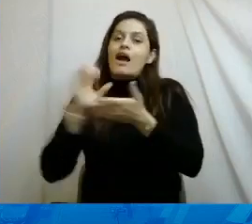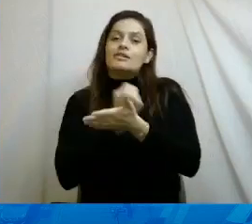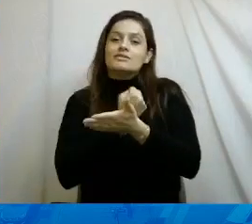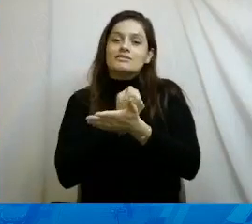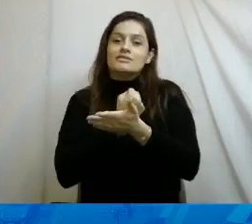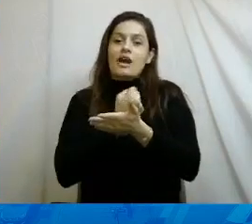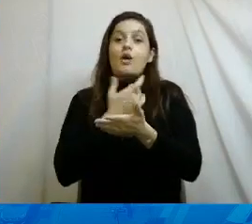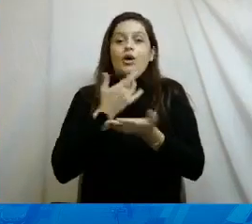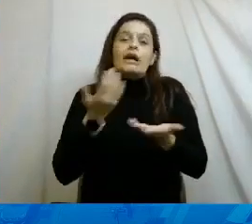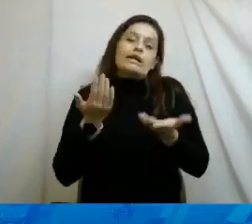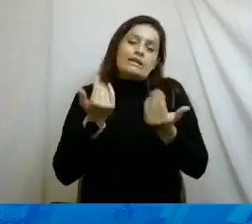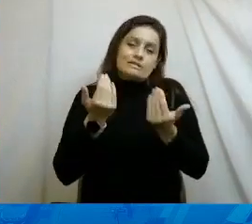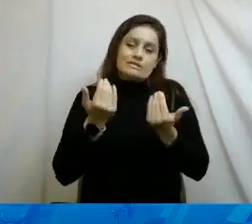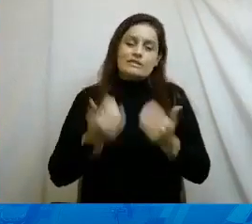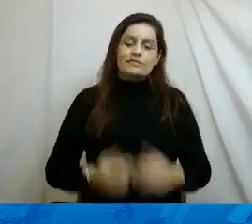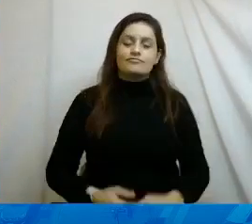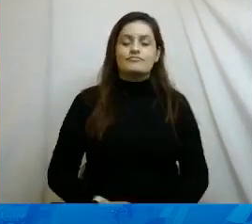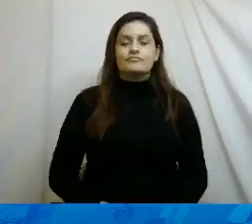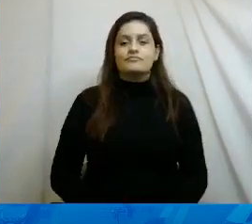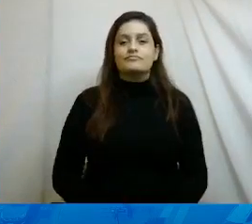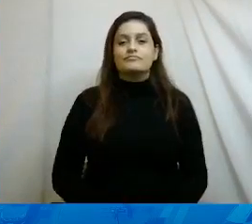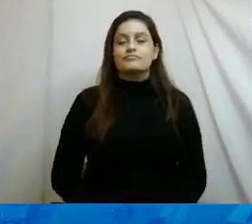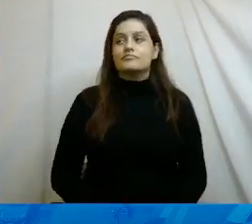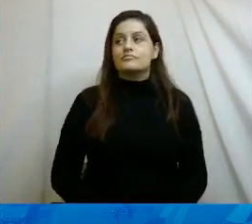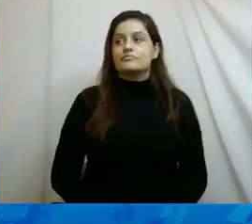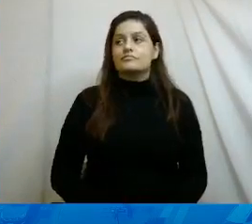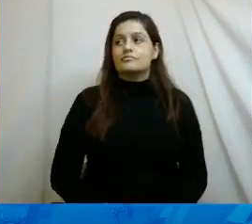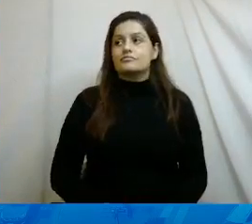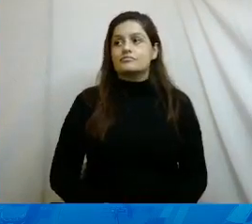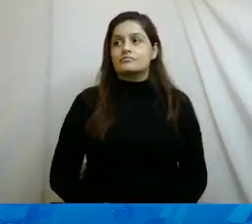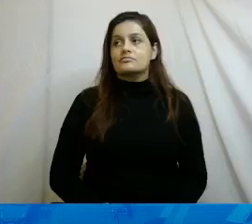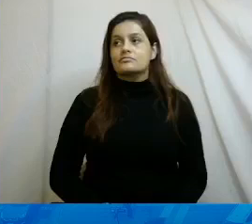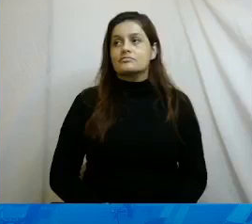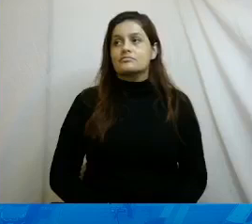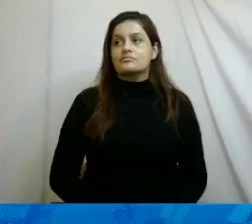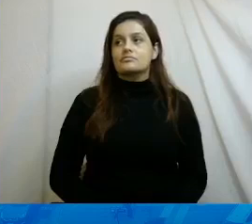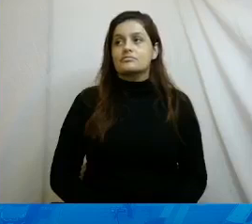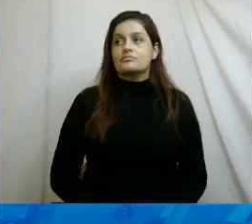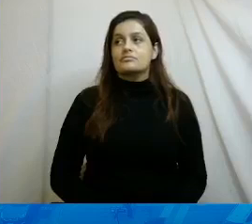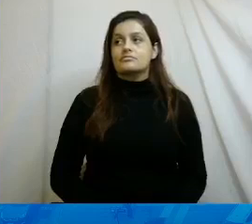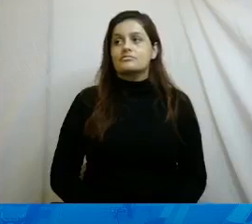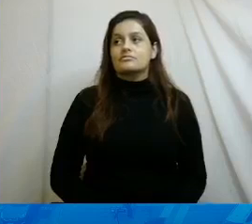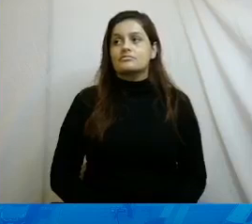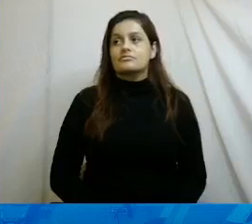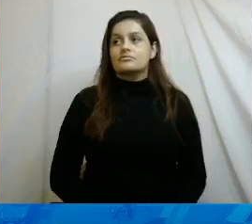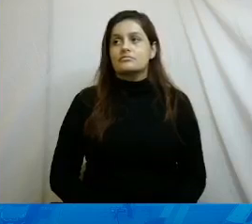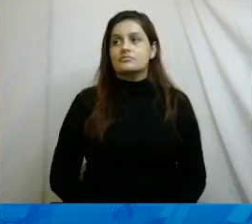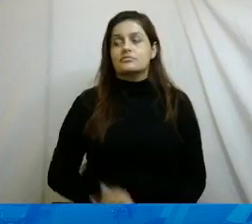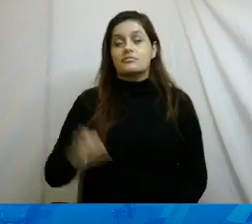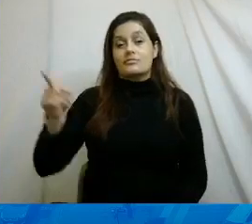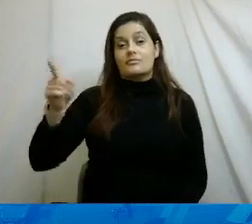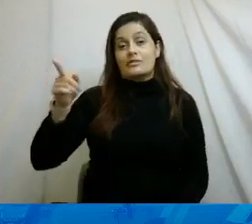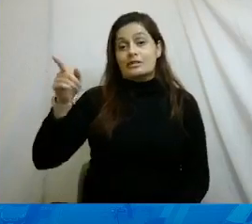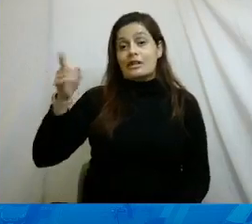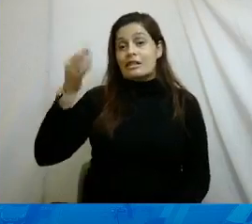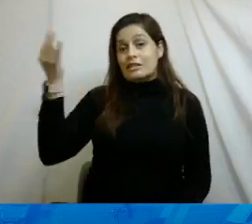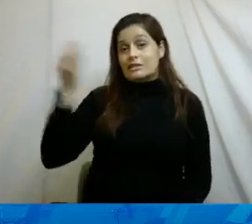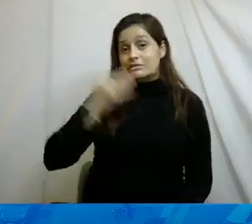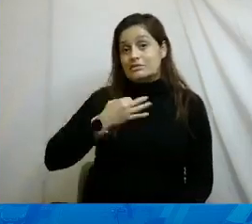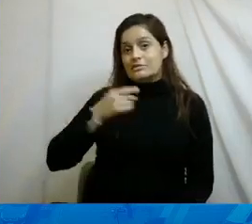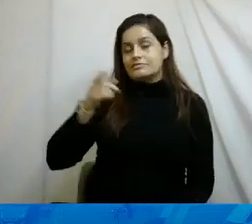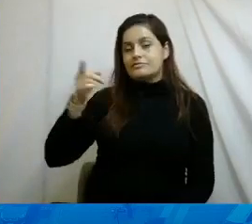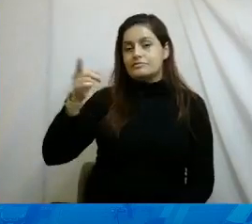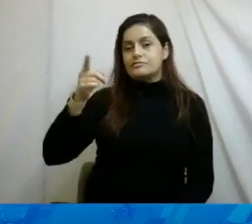una necesidad. Concejal. Alcaldesa, una duda cortita. Directora, ¿estamos en